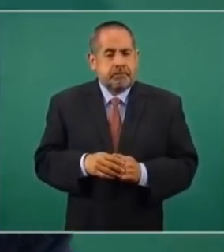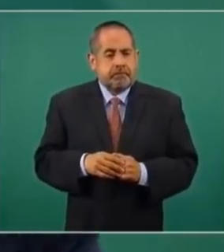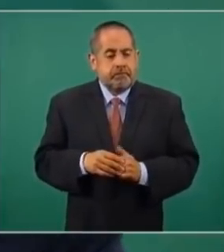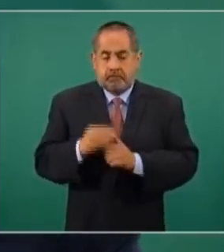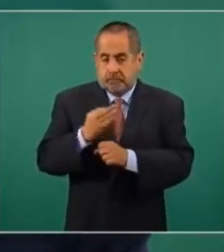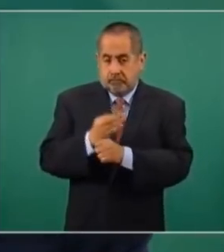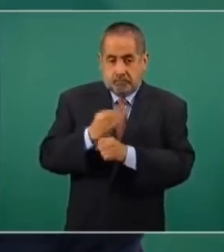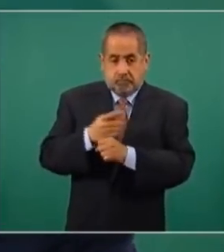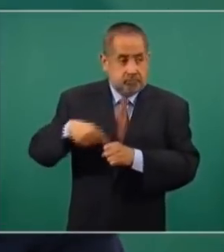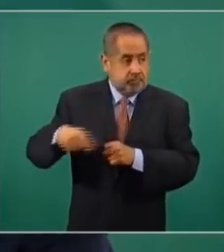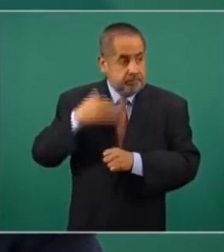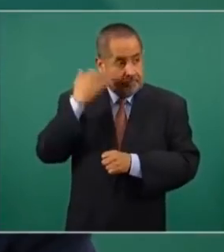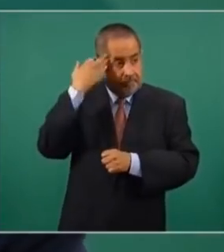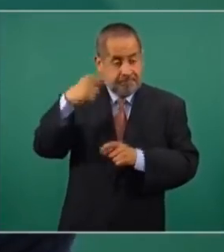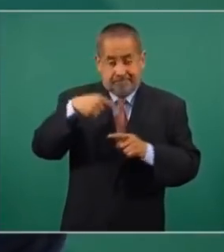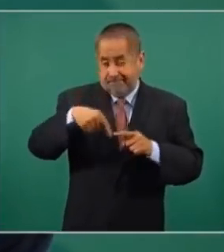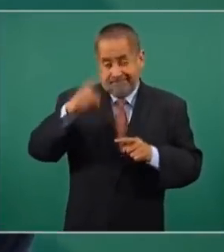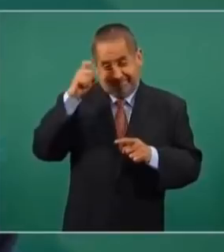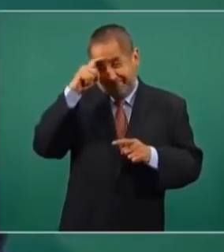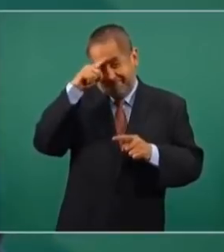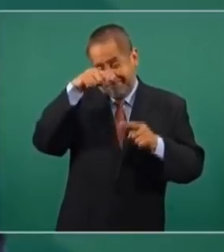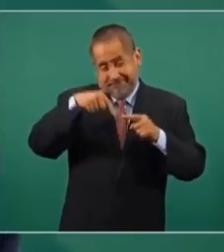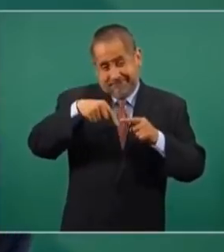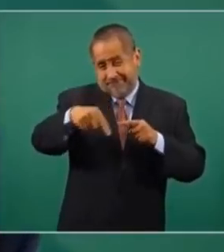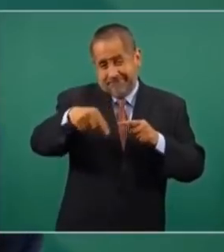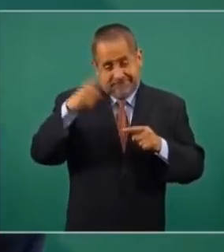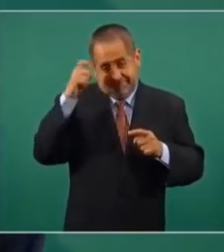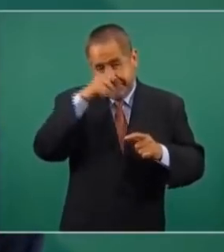esta etapa difícil.